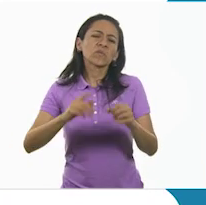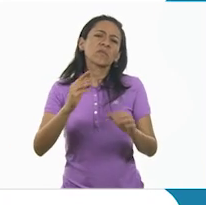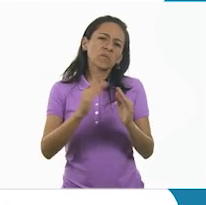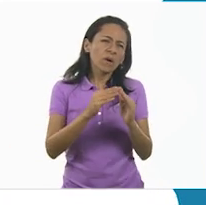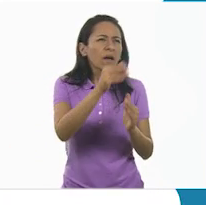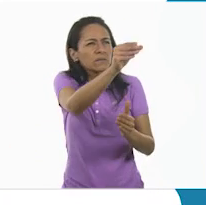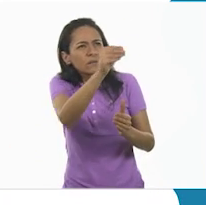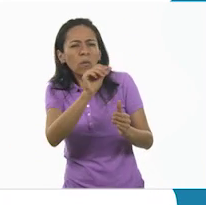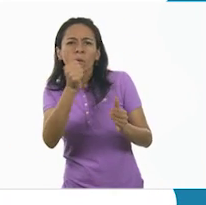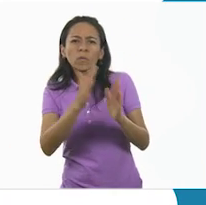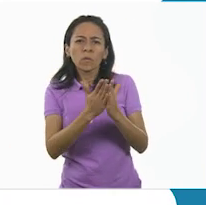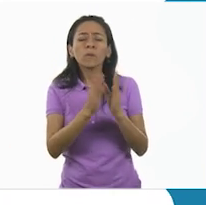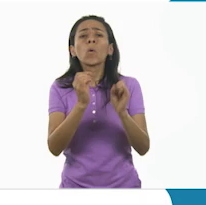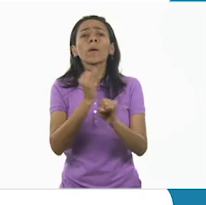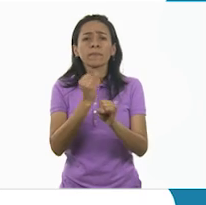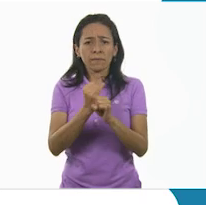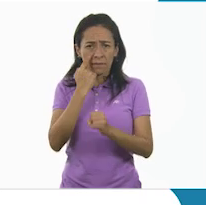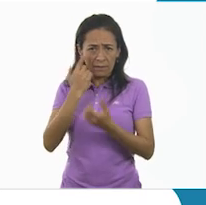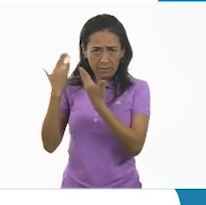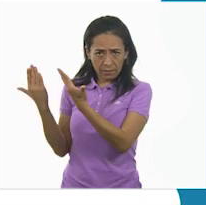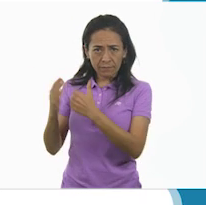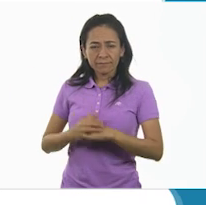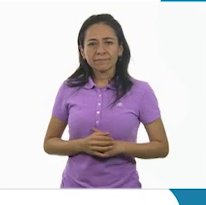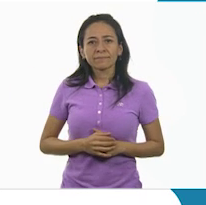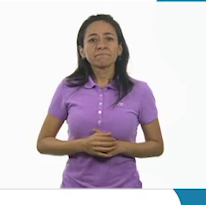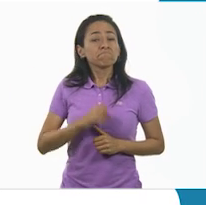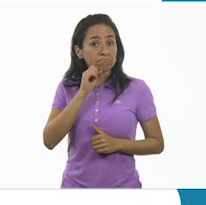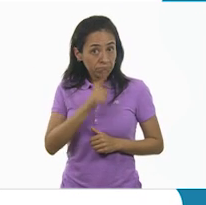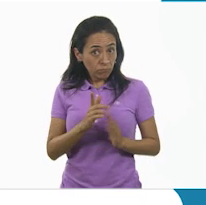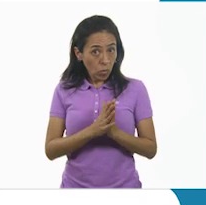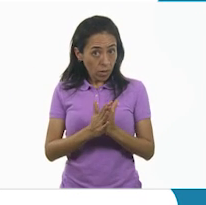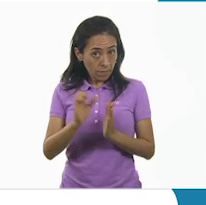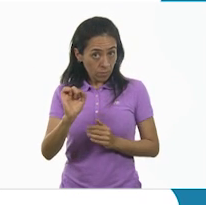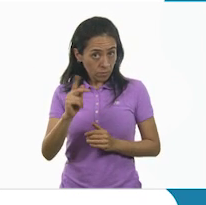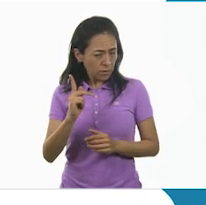También puedes encontrar los libros de texto en la página